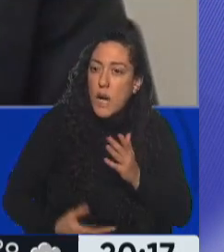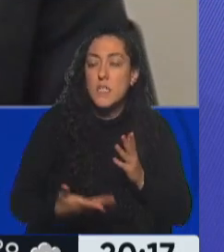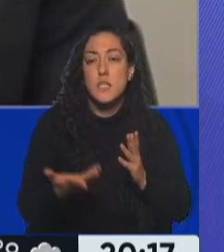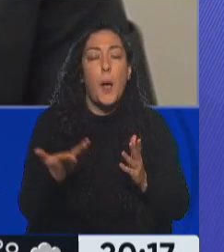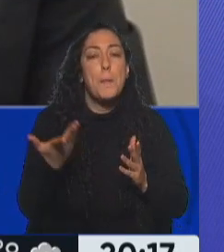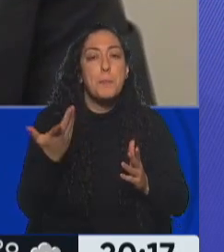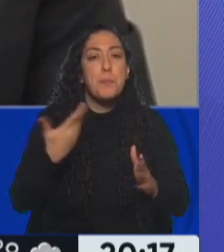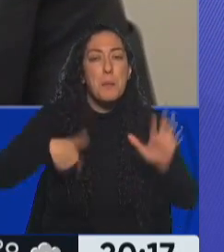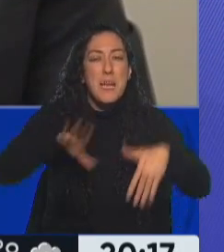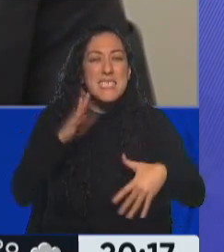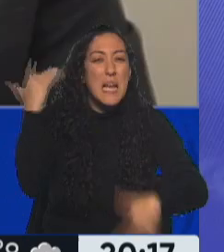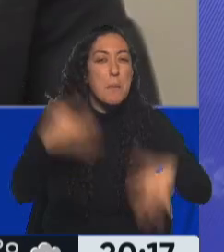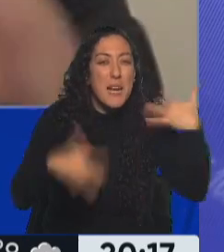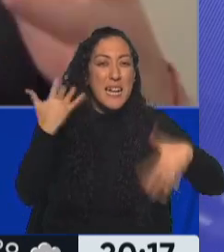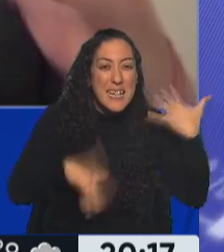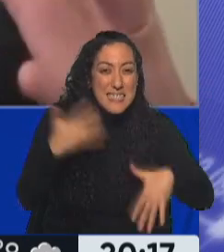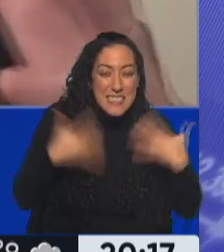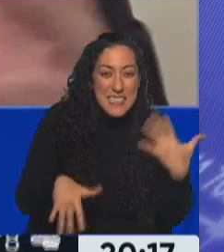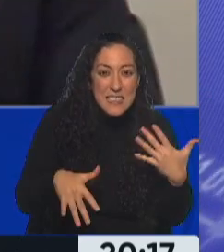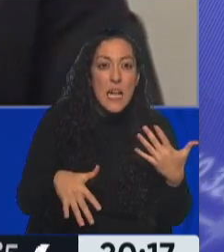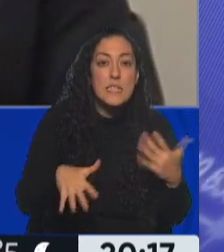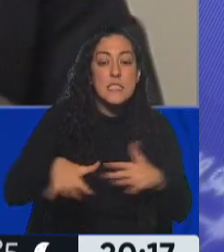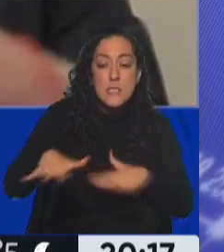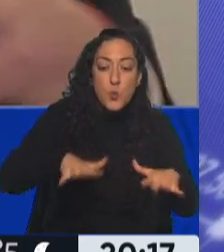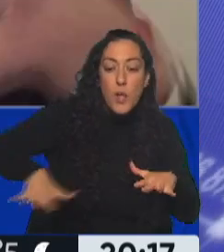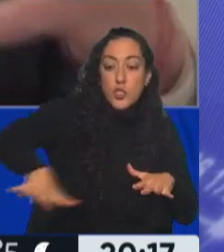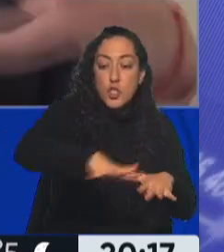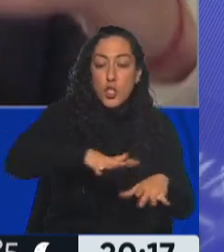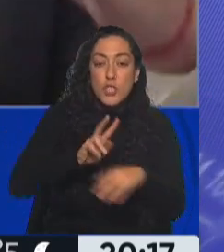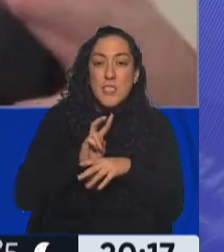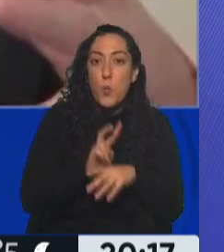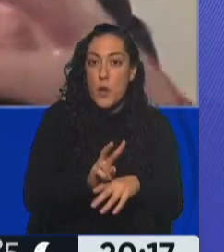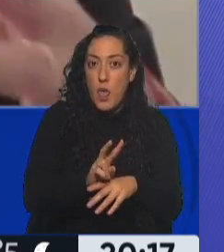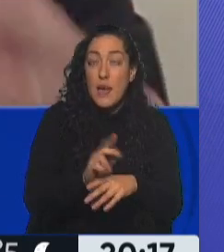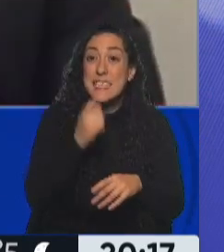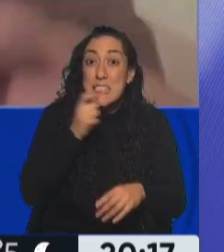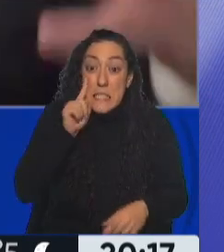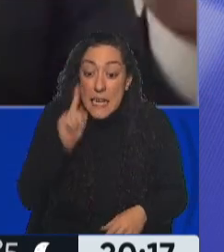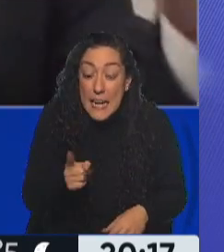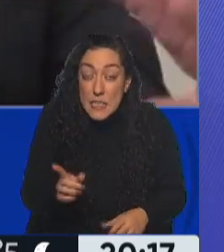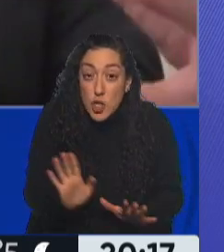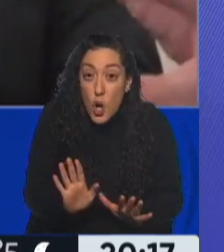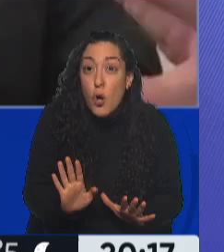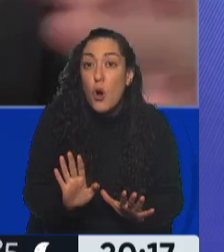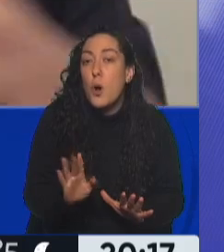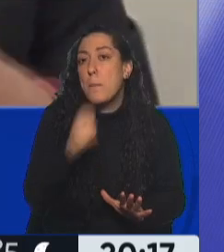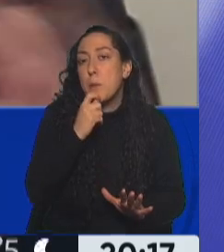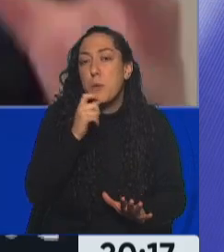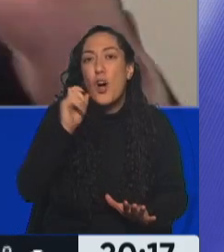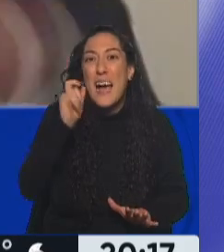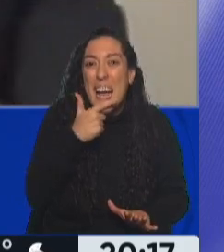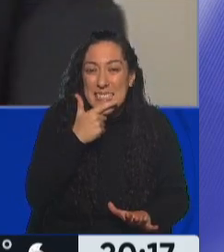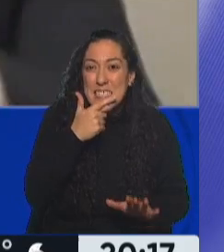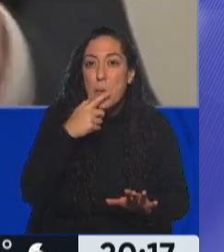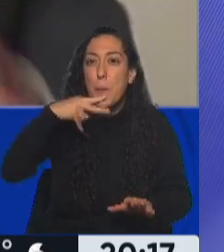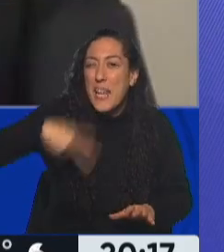parte de emergentología, hablamos de lo que tiene que ver con seguridad de la escena. Si en la escena hay una situación de riesgo, sea un gas venenoso como el